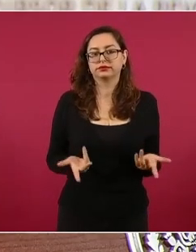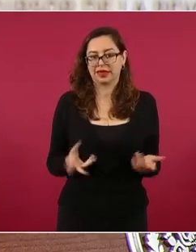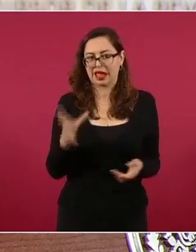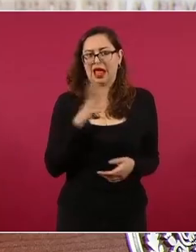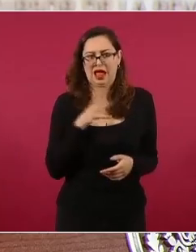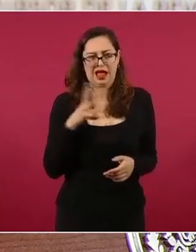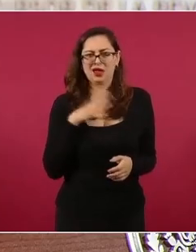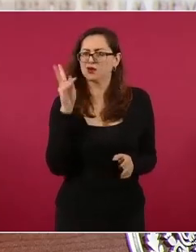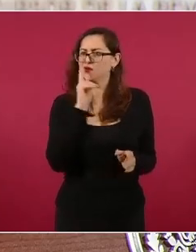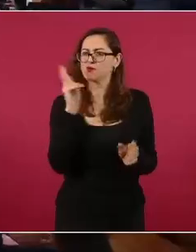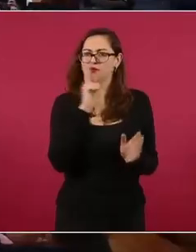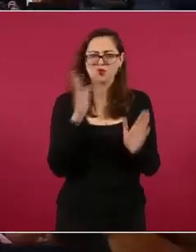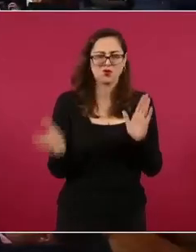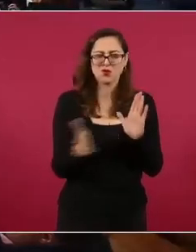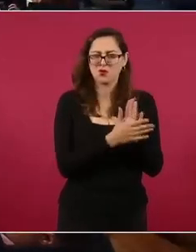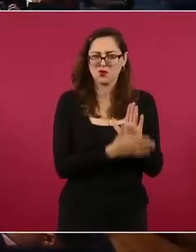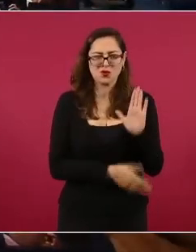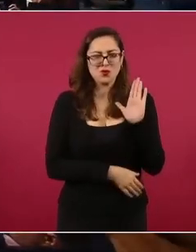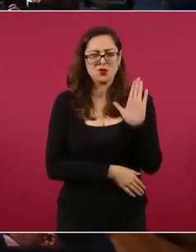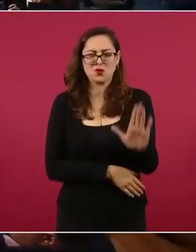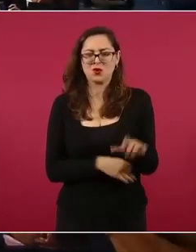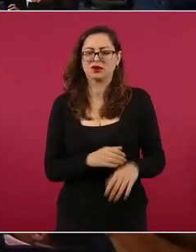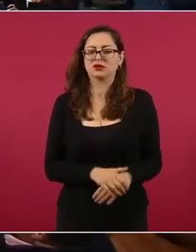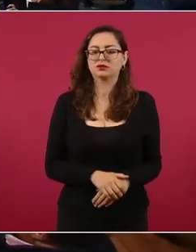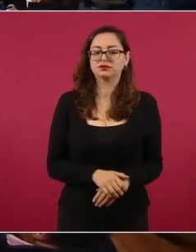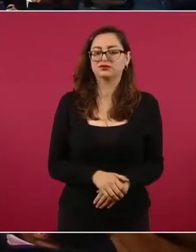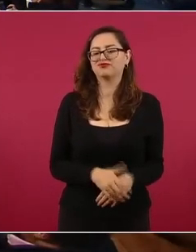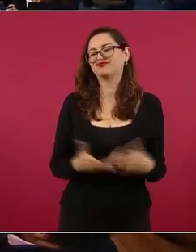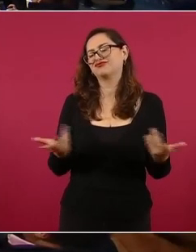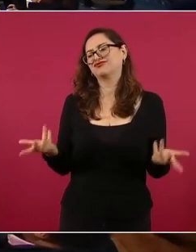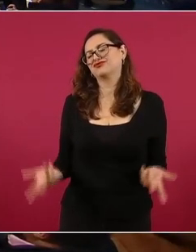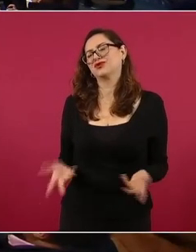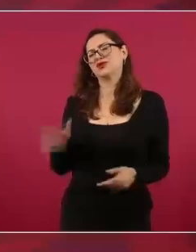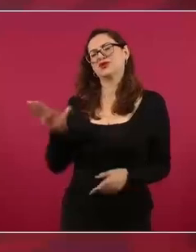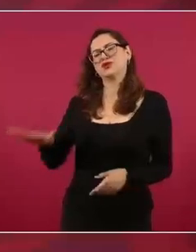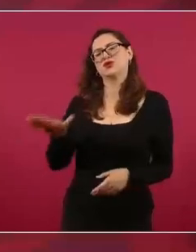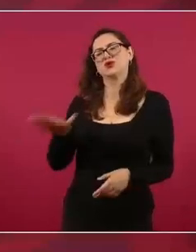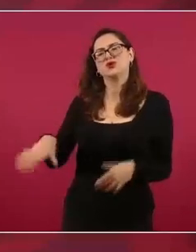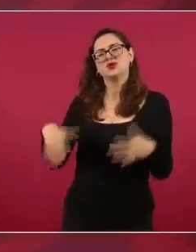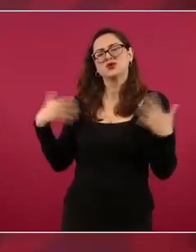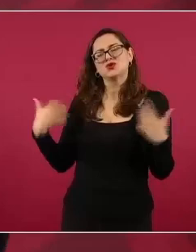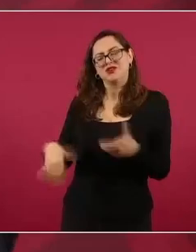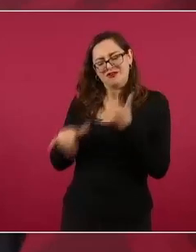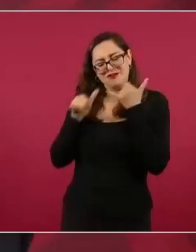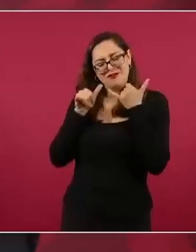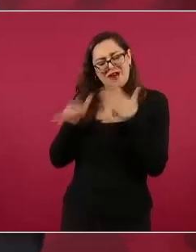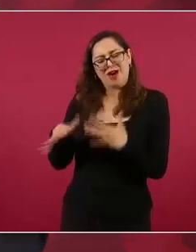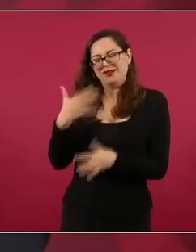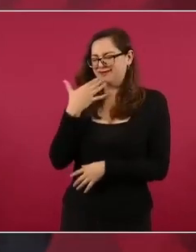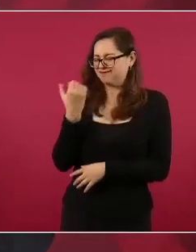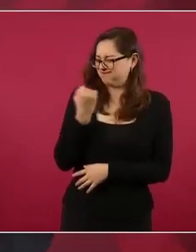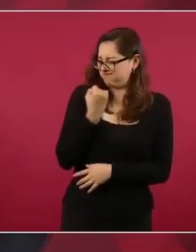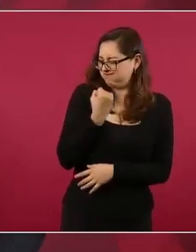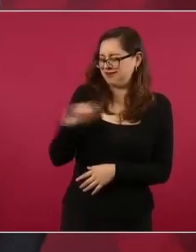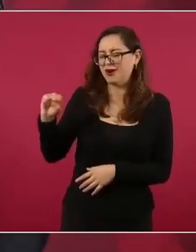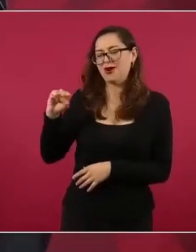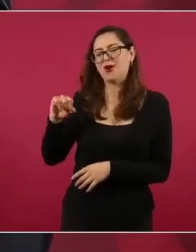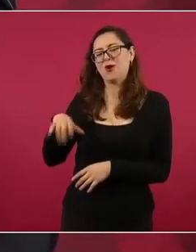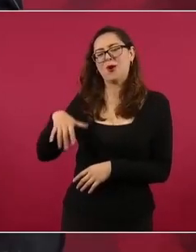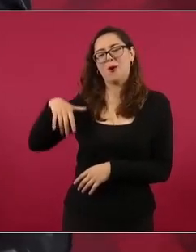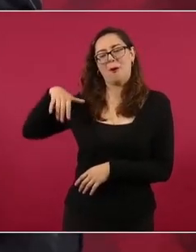y al día siguiente en la mañana, oye Eugenio, muchas gracias,